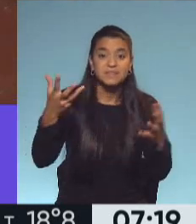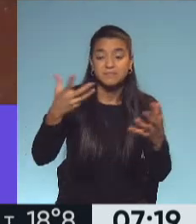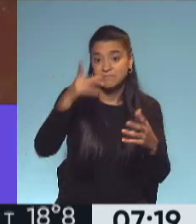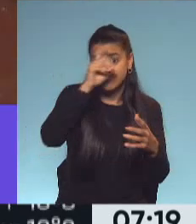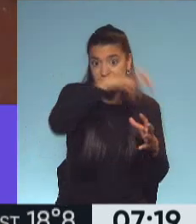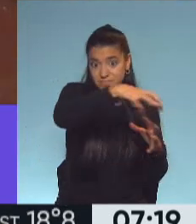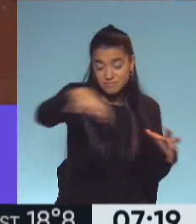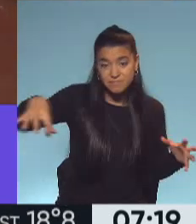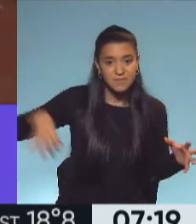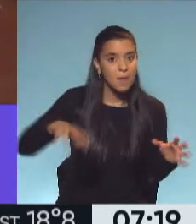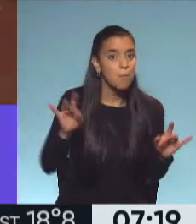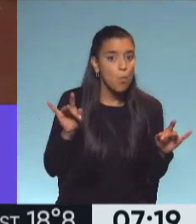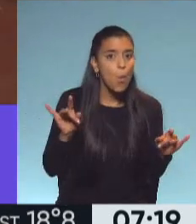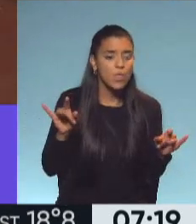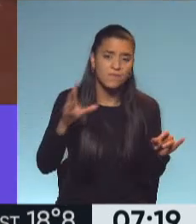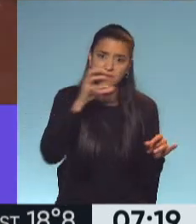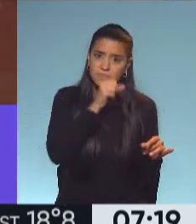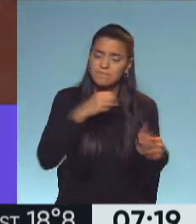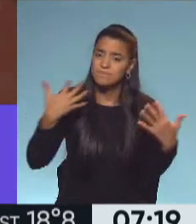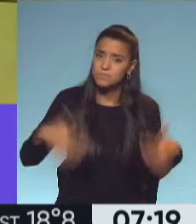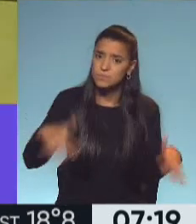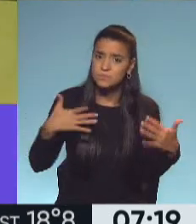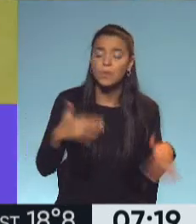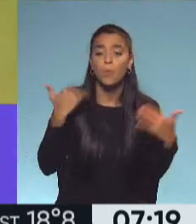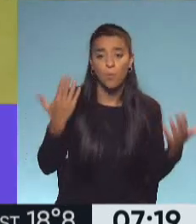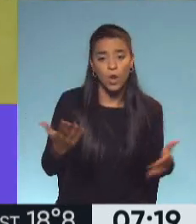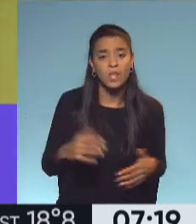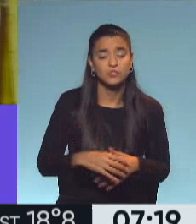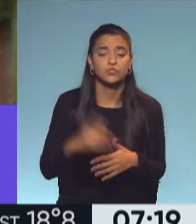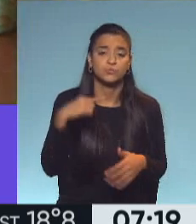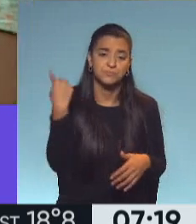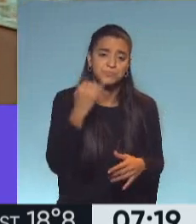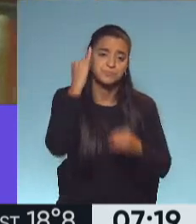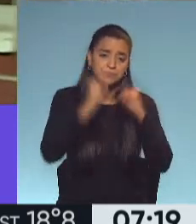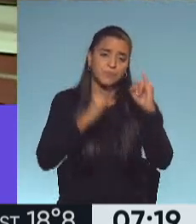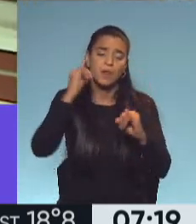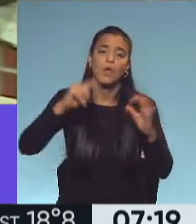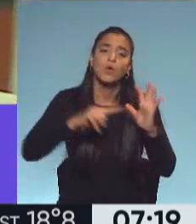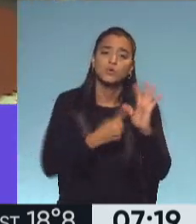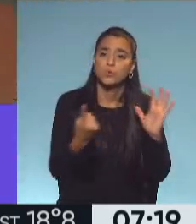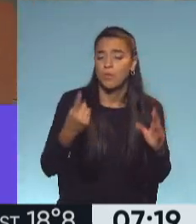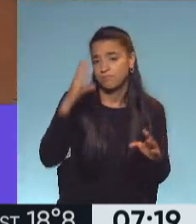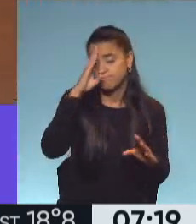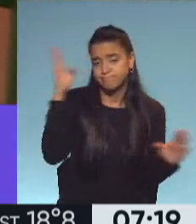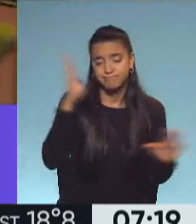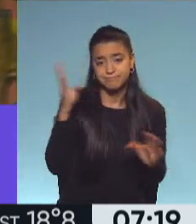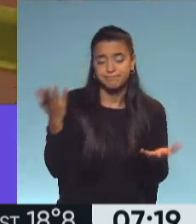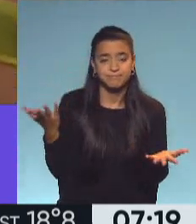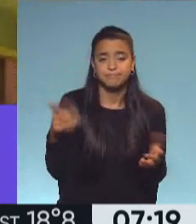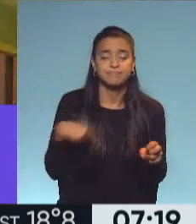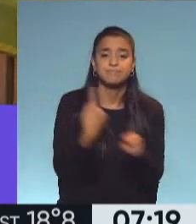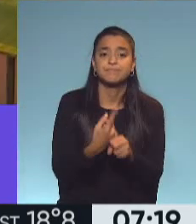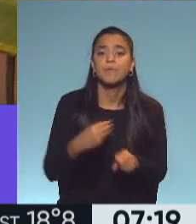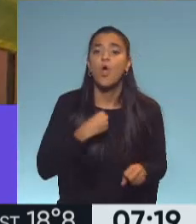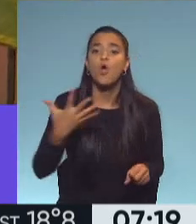es bastante difícil de absorber. De hecho, por eso venimos explicando que la Ciudad de Buenos Aires ha saturado la capacidad de respuesta y que el conurbano